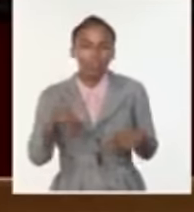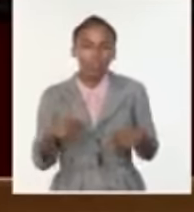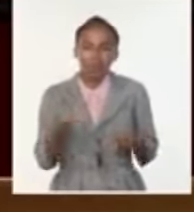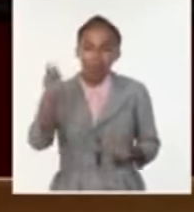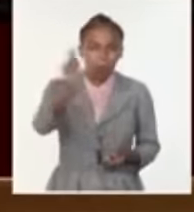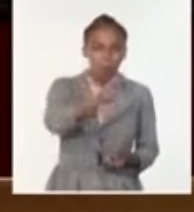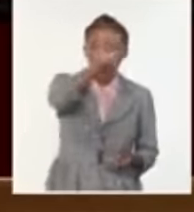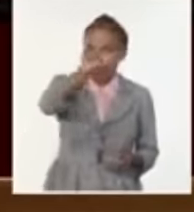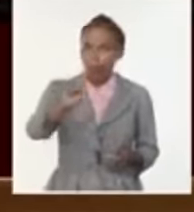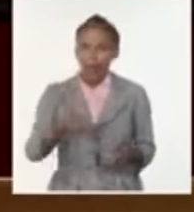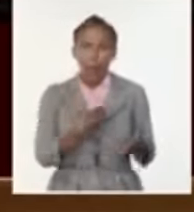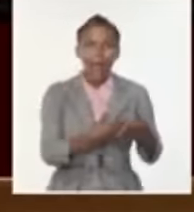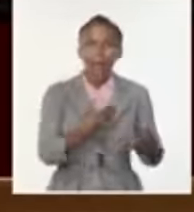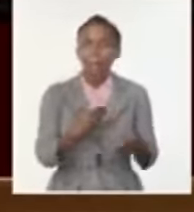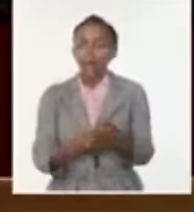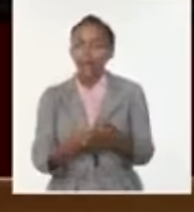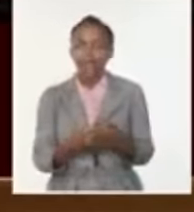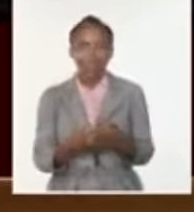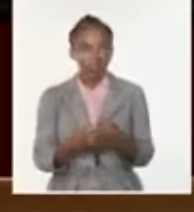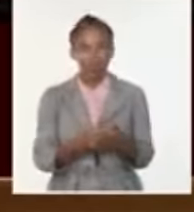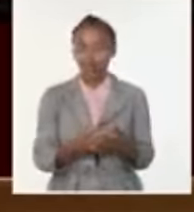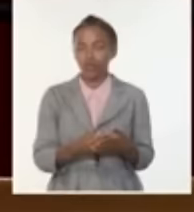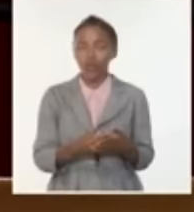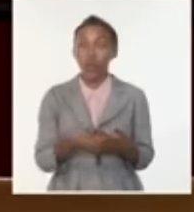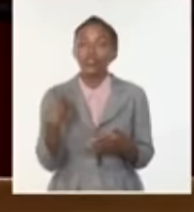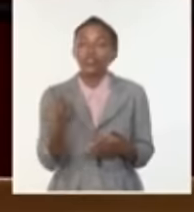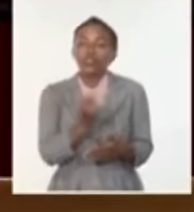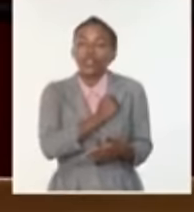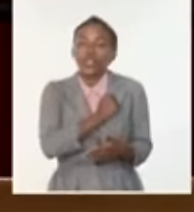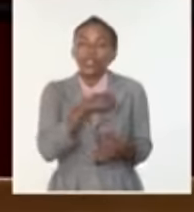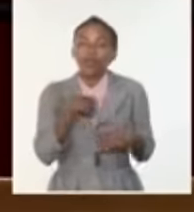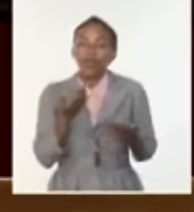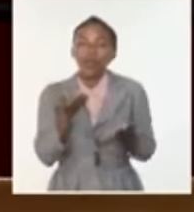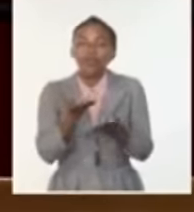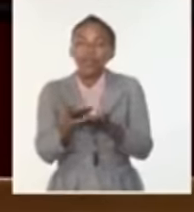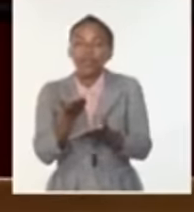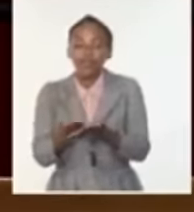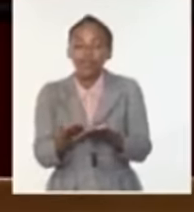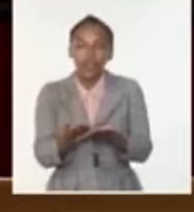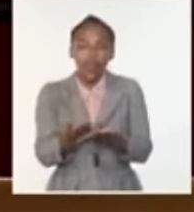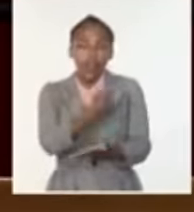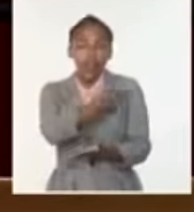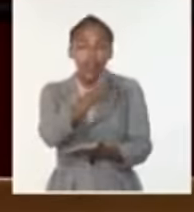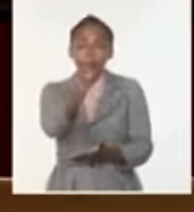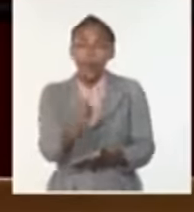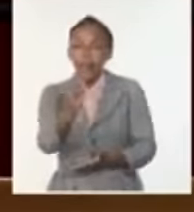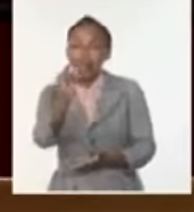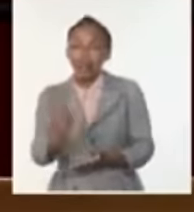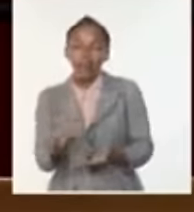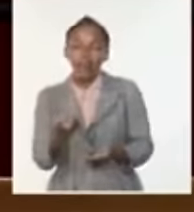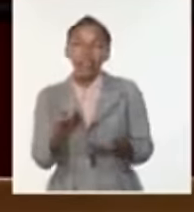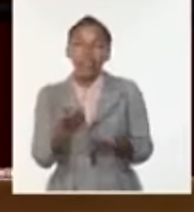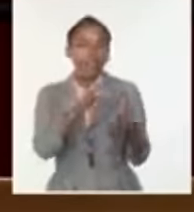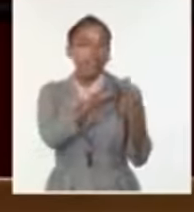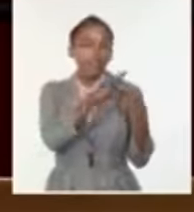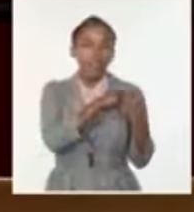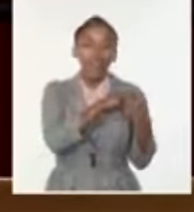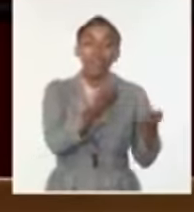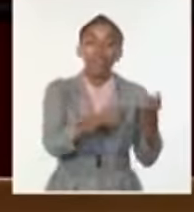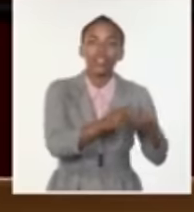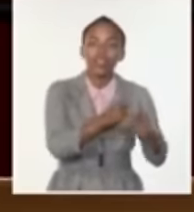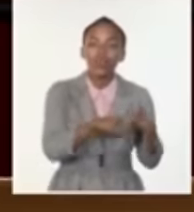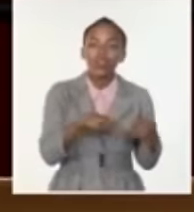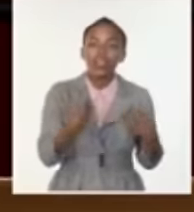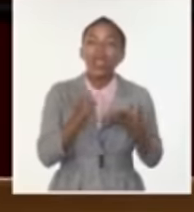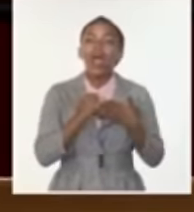es conducir, lo que queremos es pedir a todas las personas que abren un negocio, que por favor contribuya